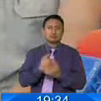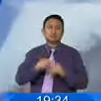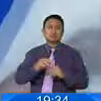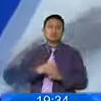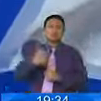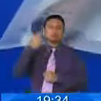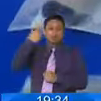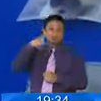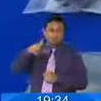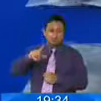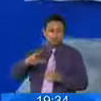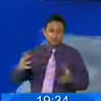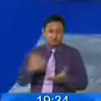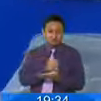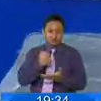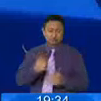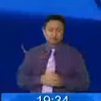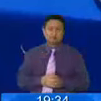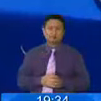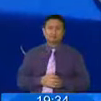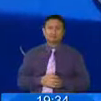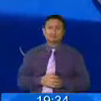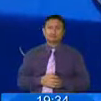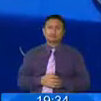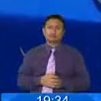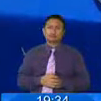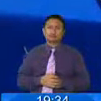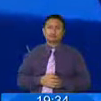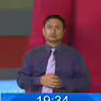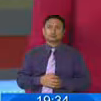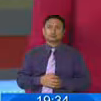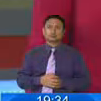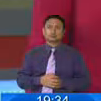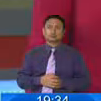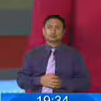Saraguro. En Loja informó Marcela Constante Brito.